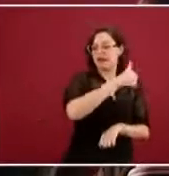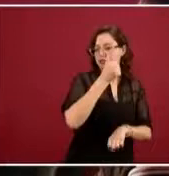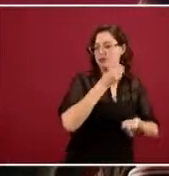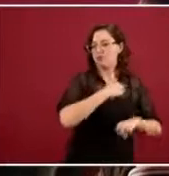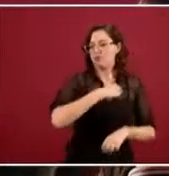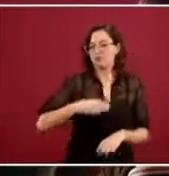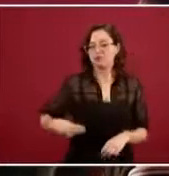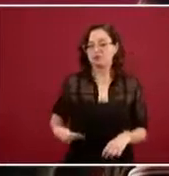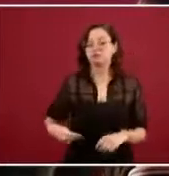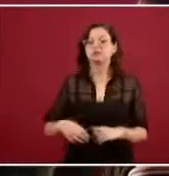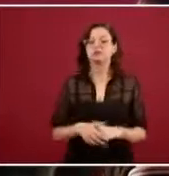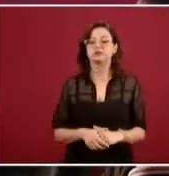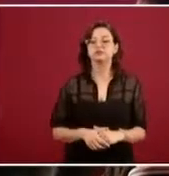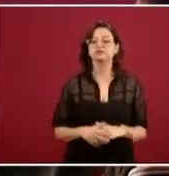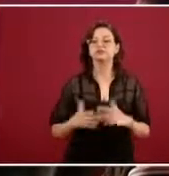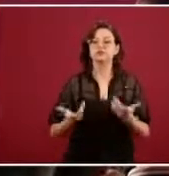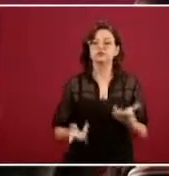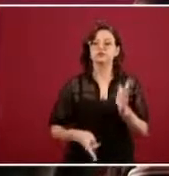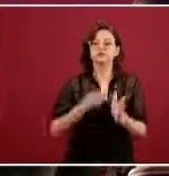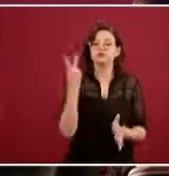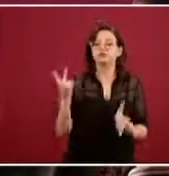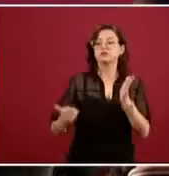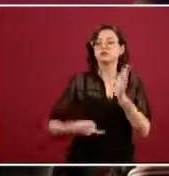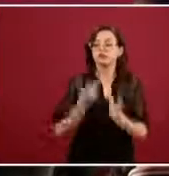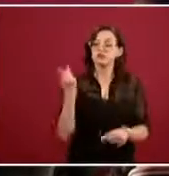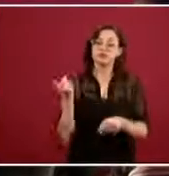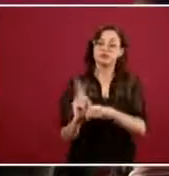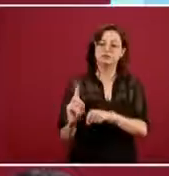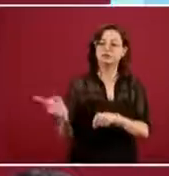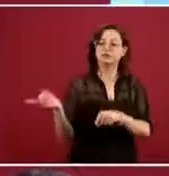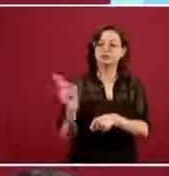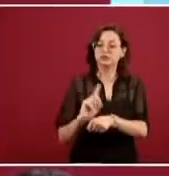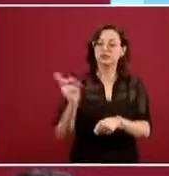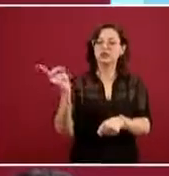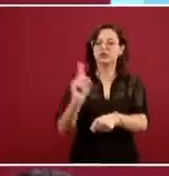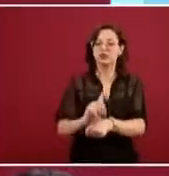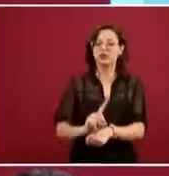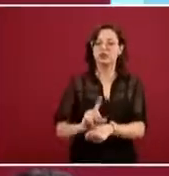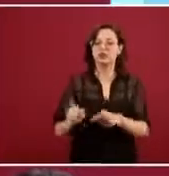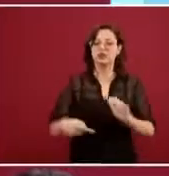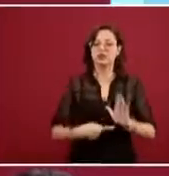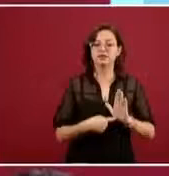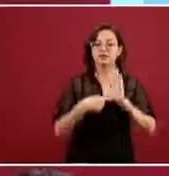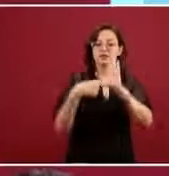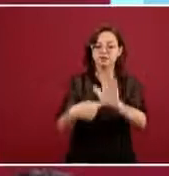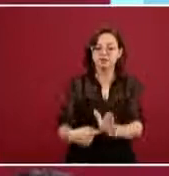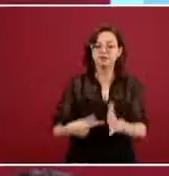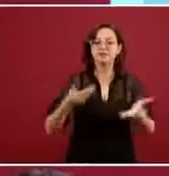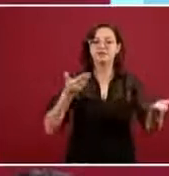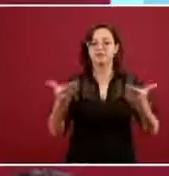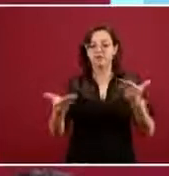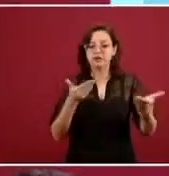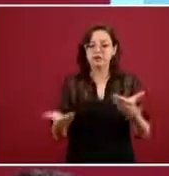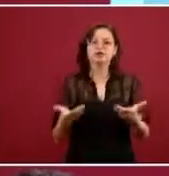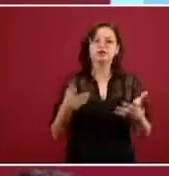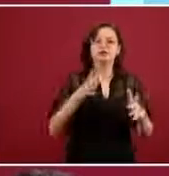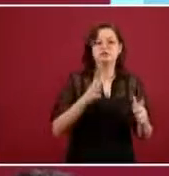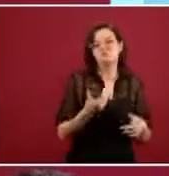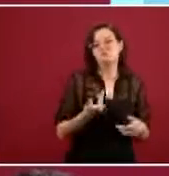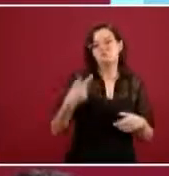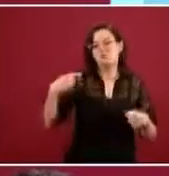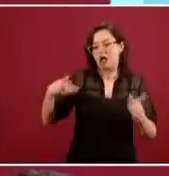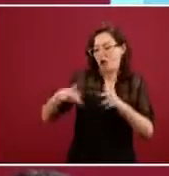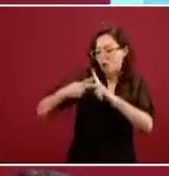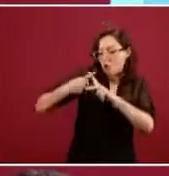Este mapa municipal se estará actualizando también todos los días en base a cómo estén haciéndose los cortes con la